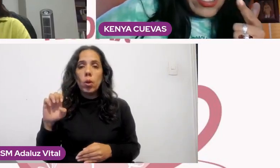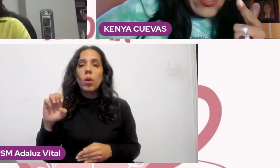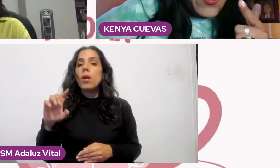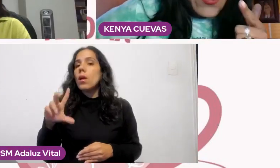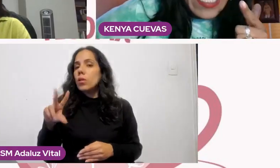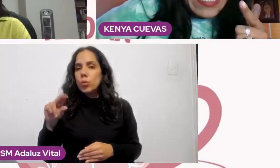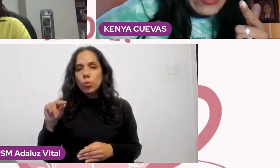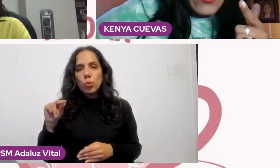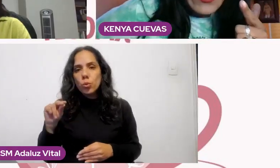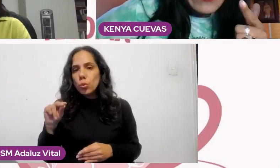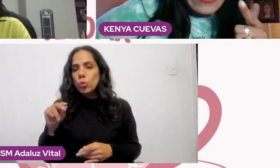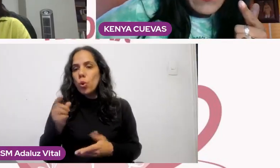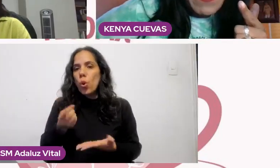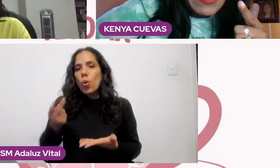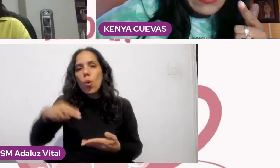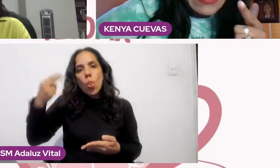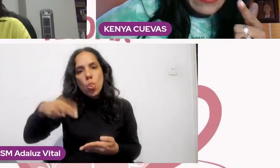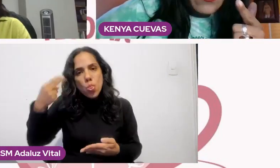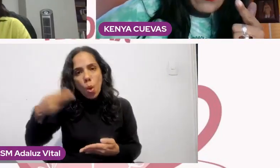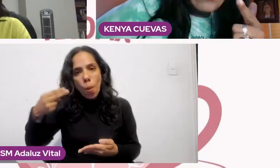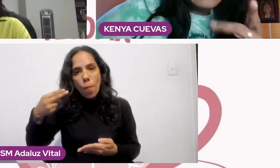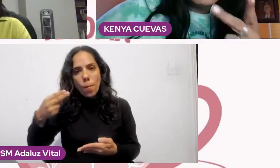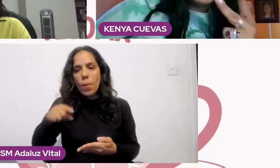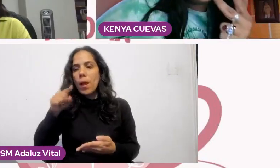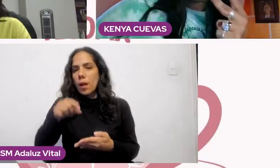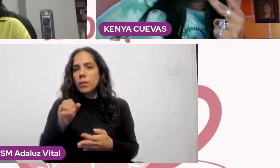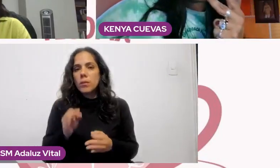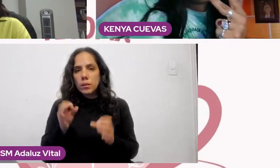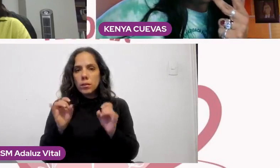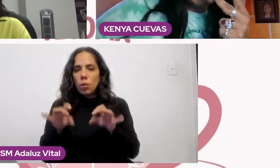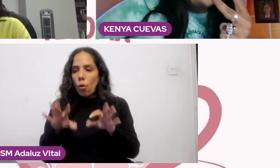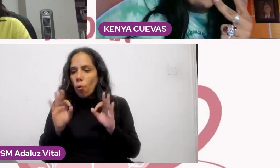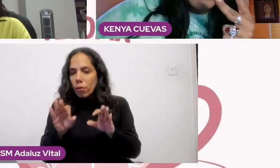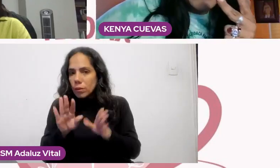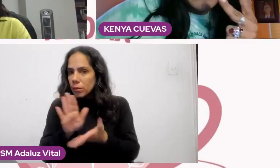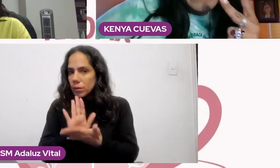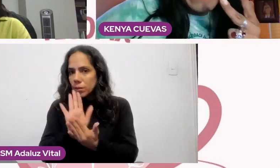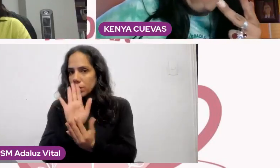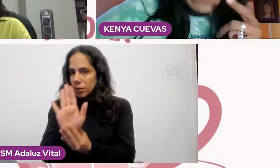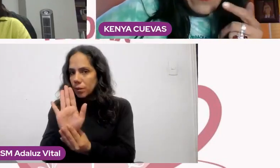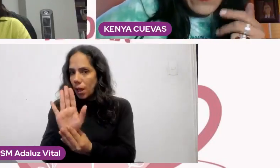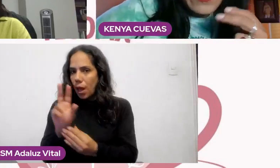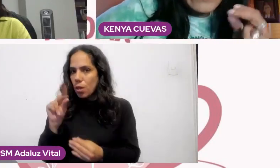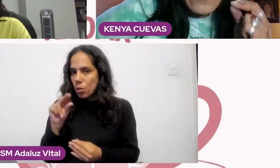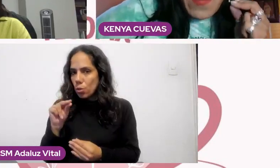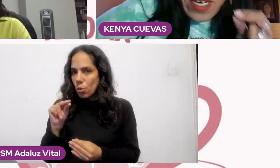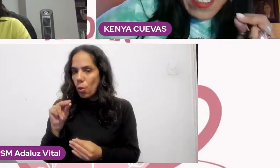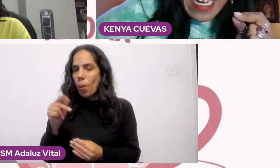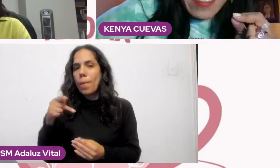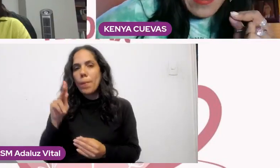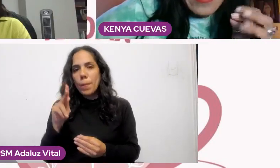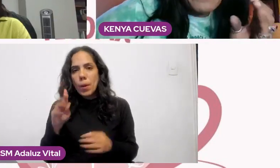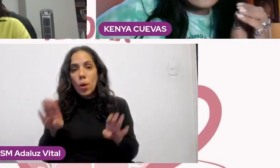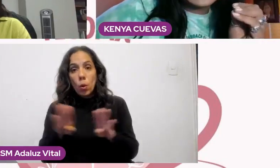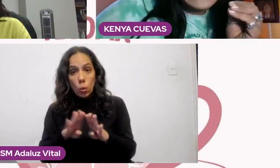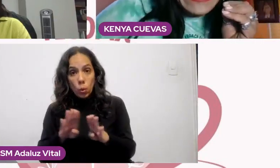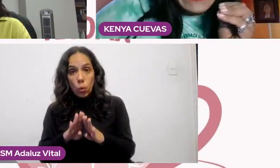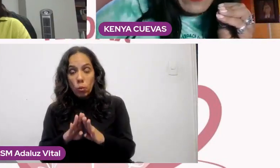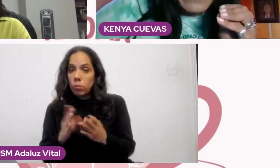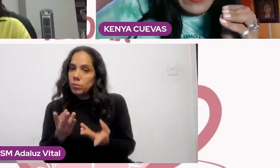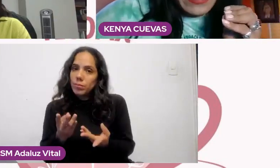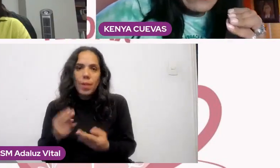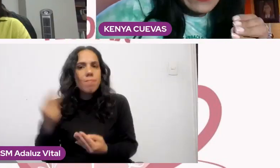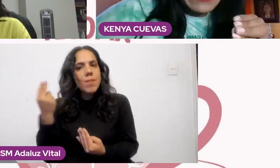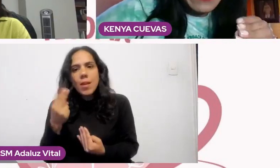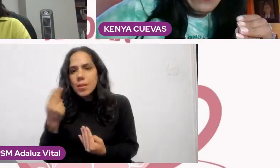México no se reconoce el delito de transfeminicidio, no por ello vamos a dejar de reconocer que es una mujer trans, que pertenece a